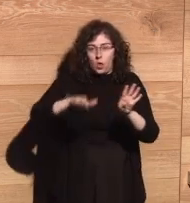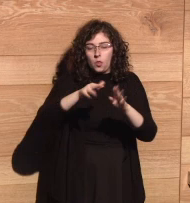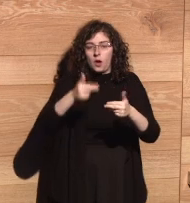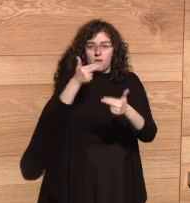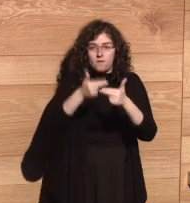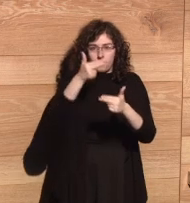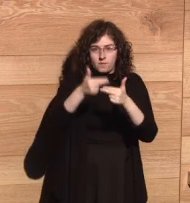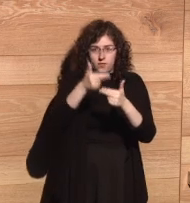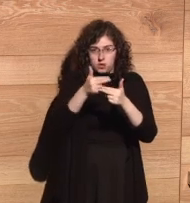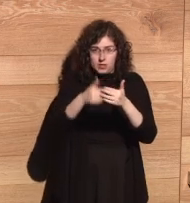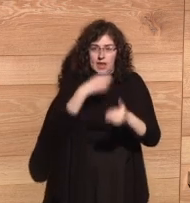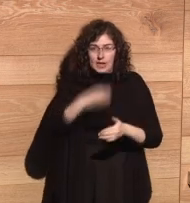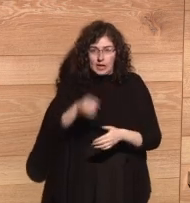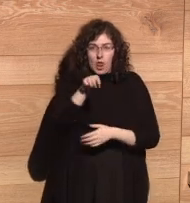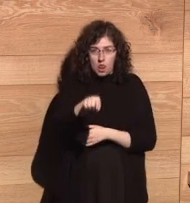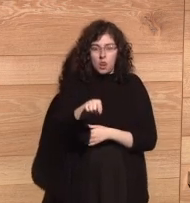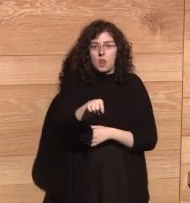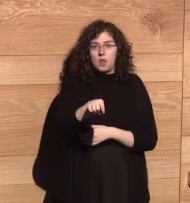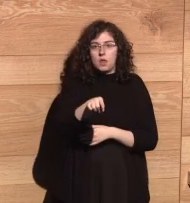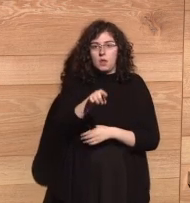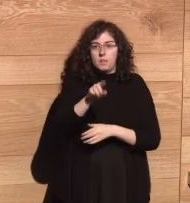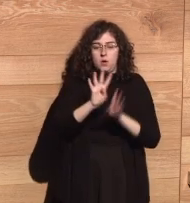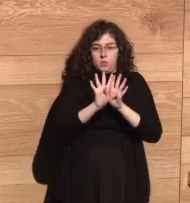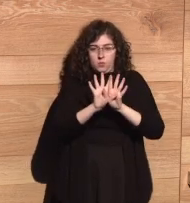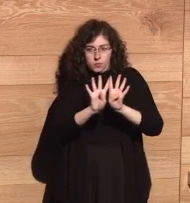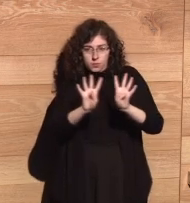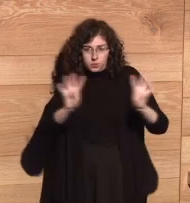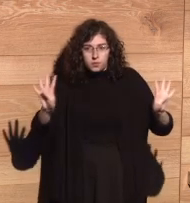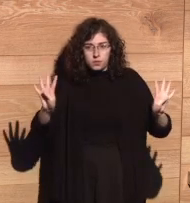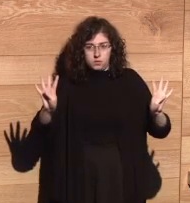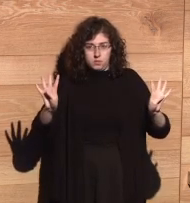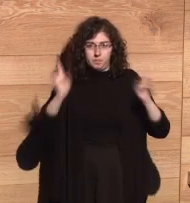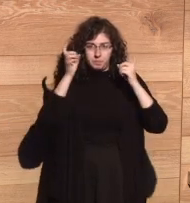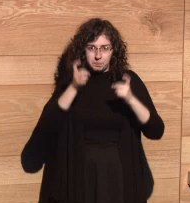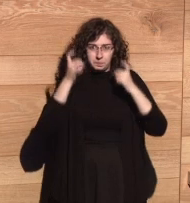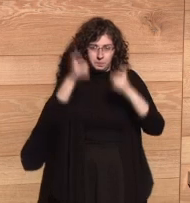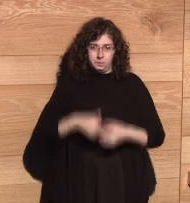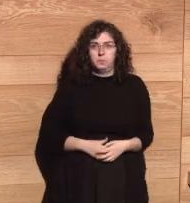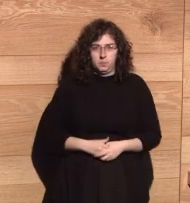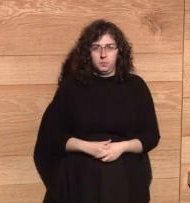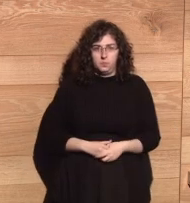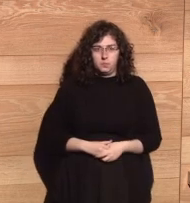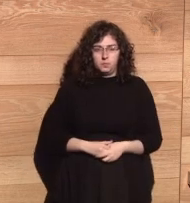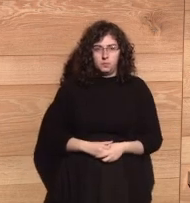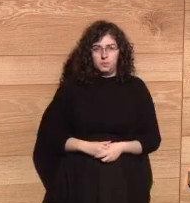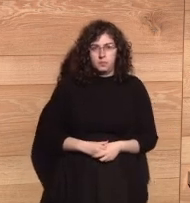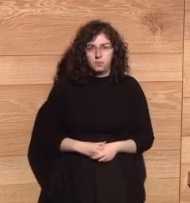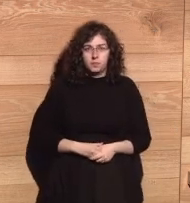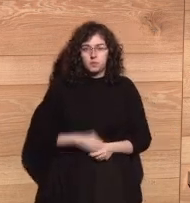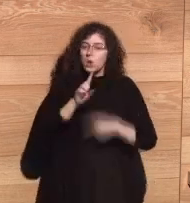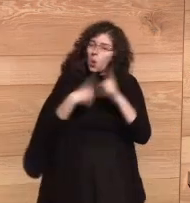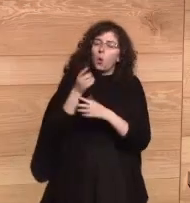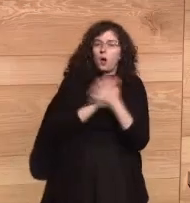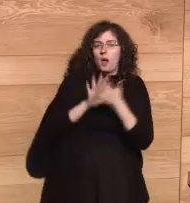frontera con Israel, bueno, pues para hacer fuerte, ¿no? O sea, para hacer muro, ¿no? Vale, pues luego